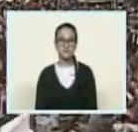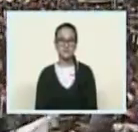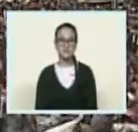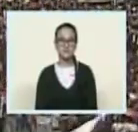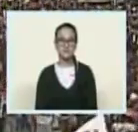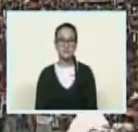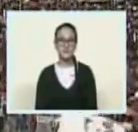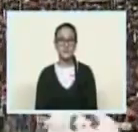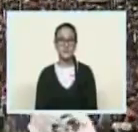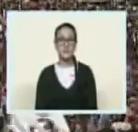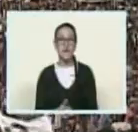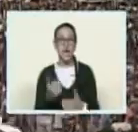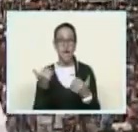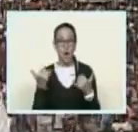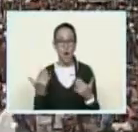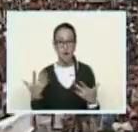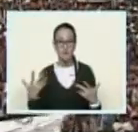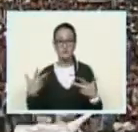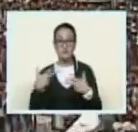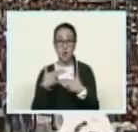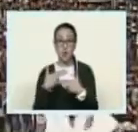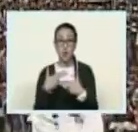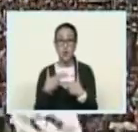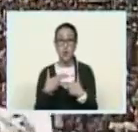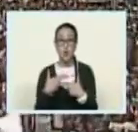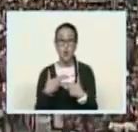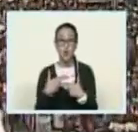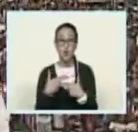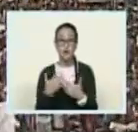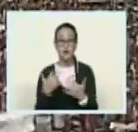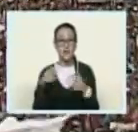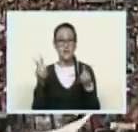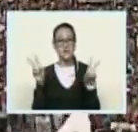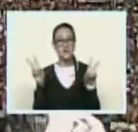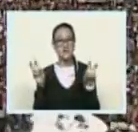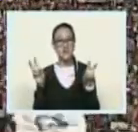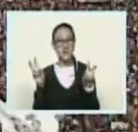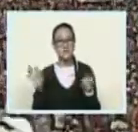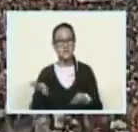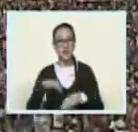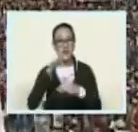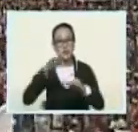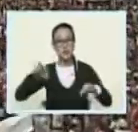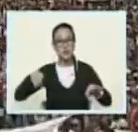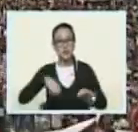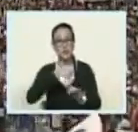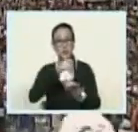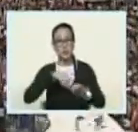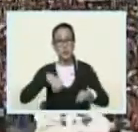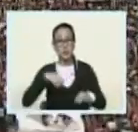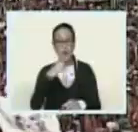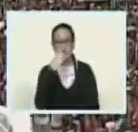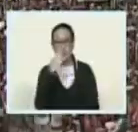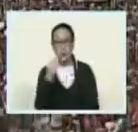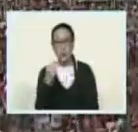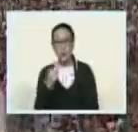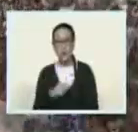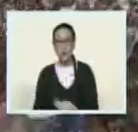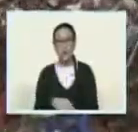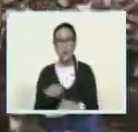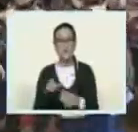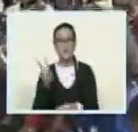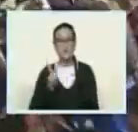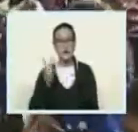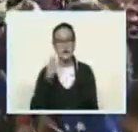Del cierre de este histórico acto con los temas a cargo de la Sinfónica Juvenil Ezequiel Zamora de